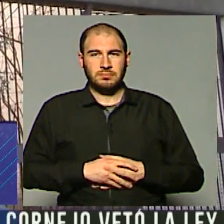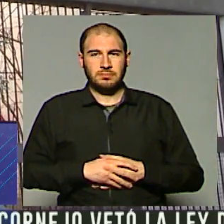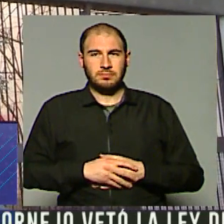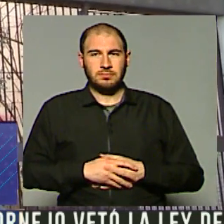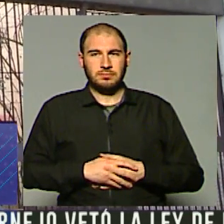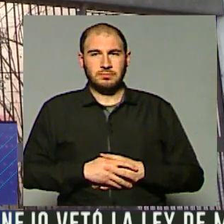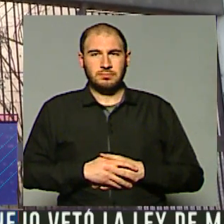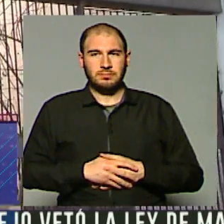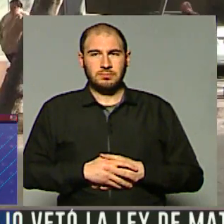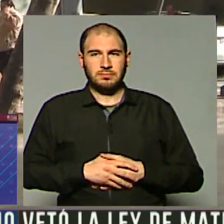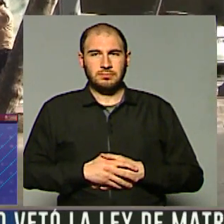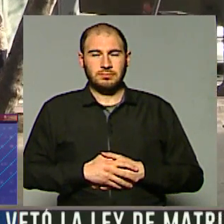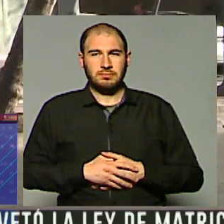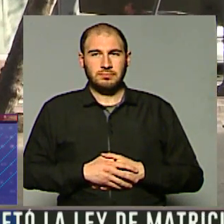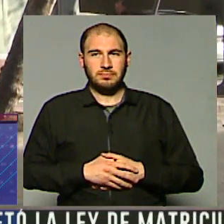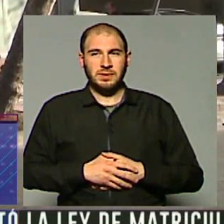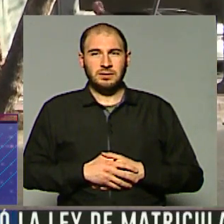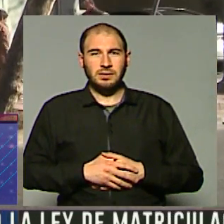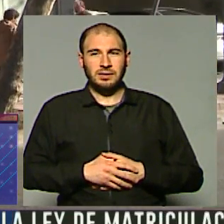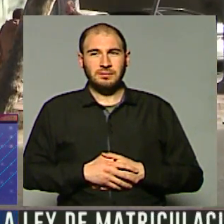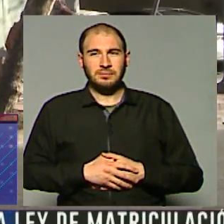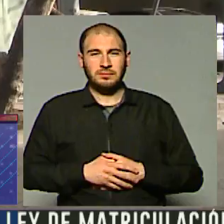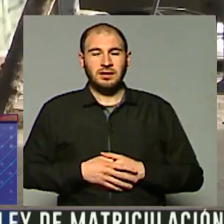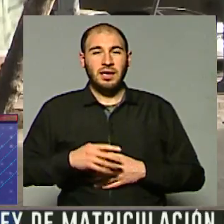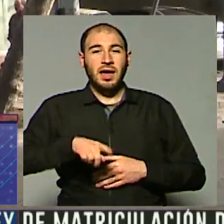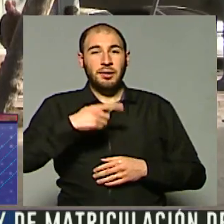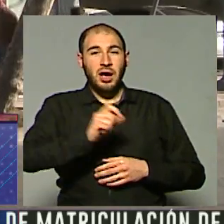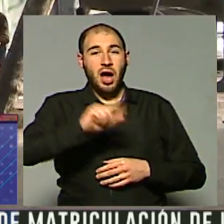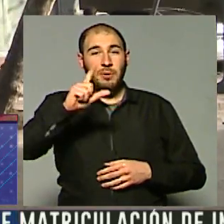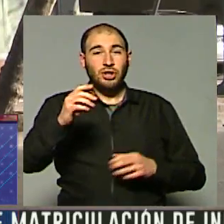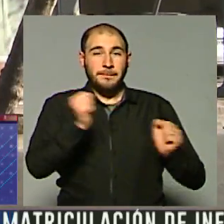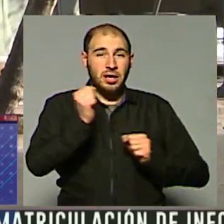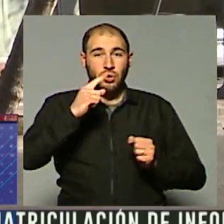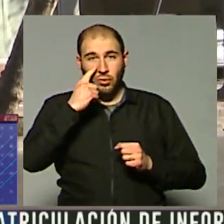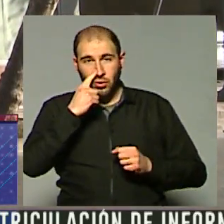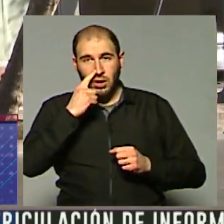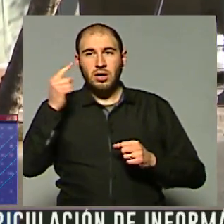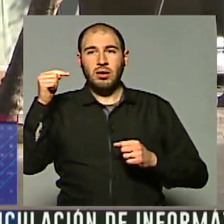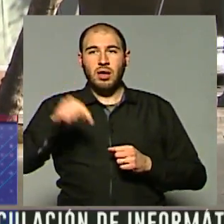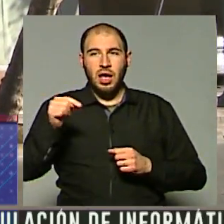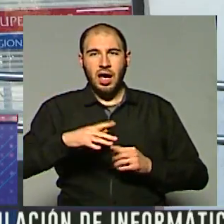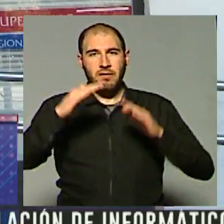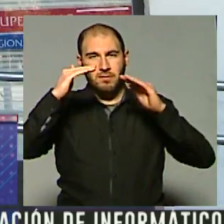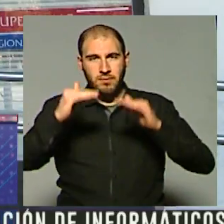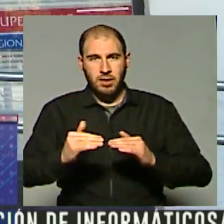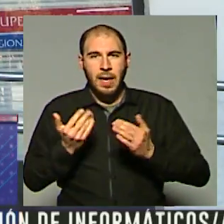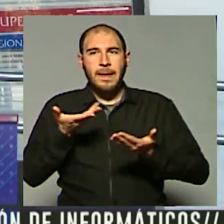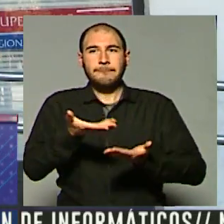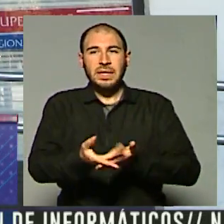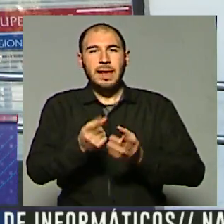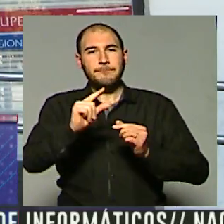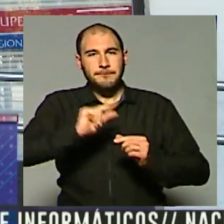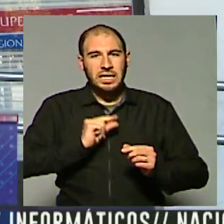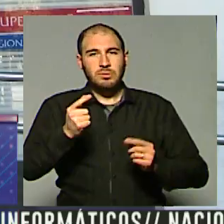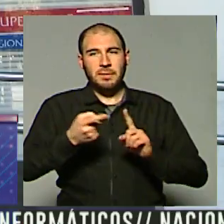En julio se desaceleró la demanda de dinero. Luego de las subas de mayo y junio se produjo una baja en la solicitud de